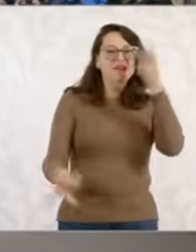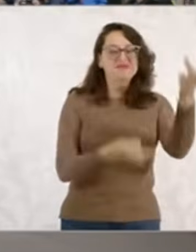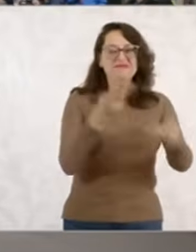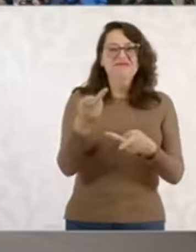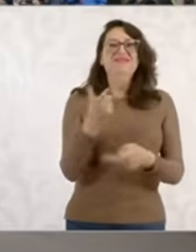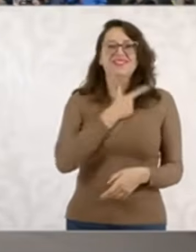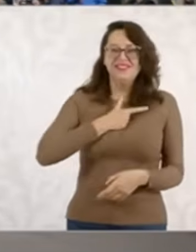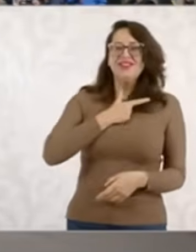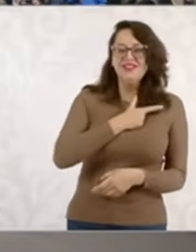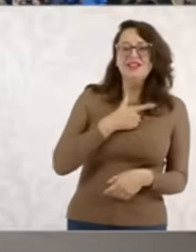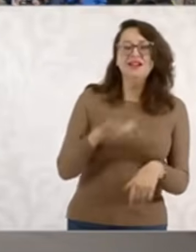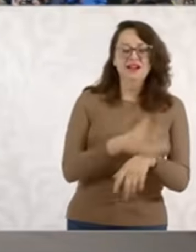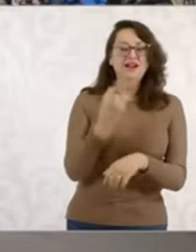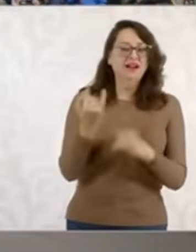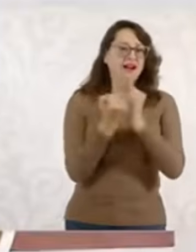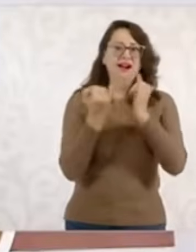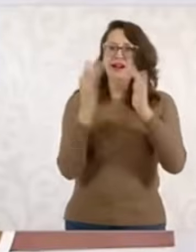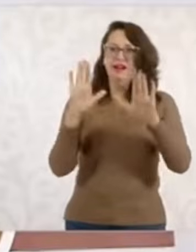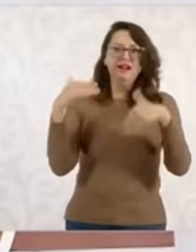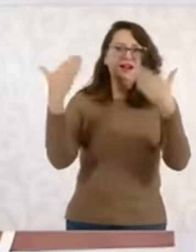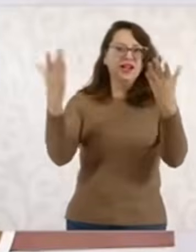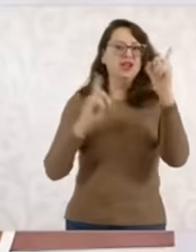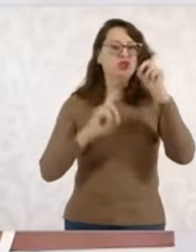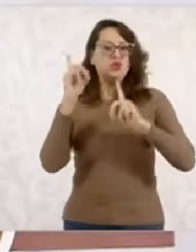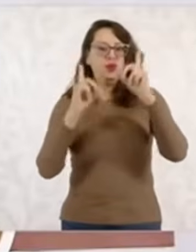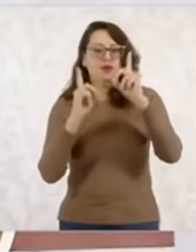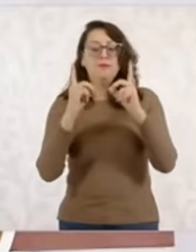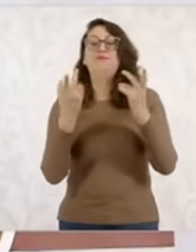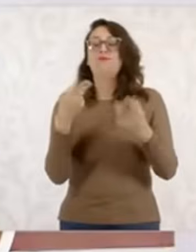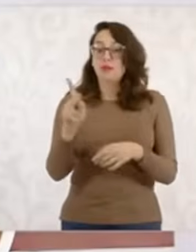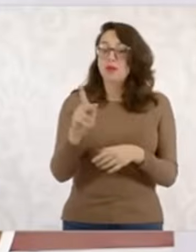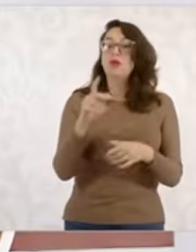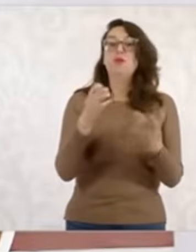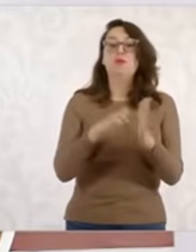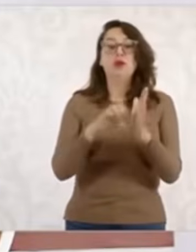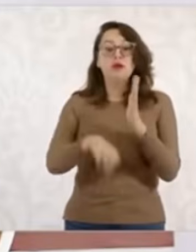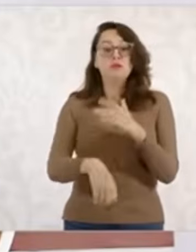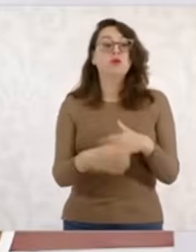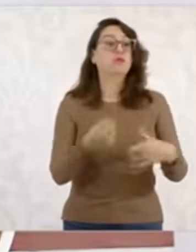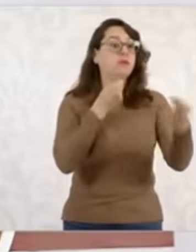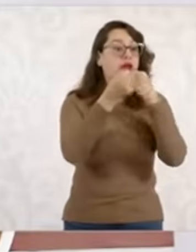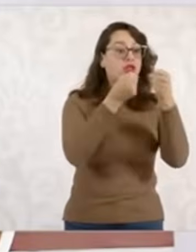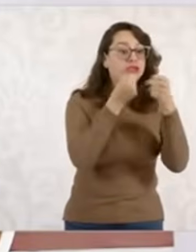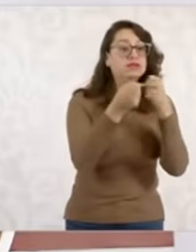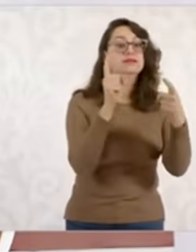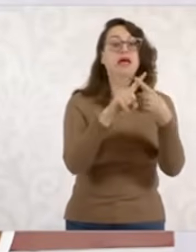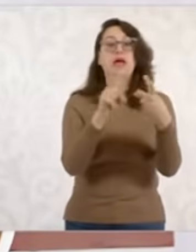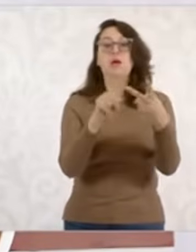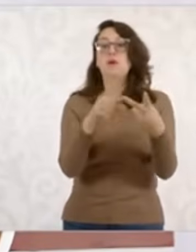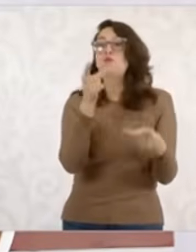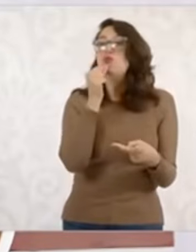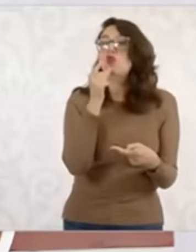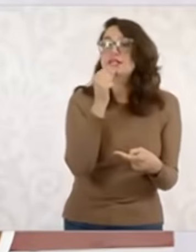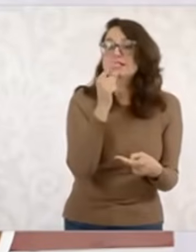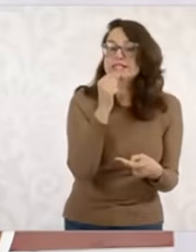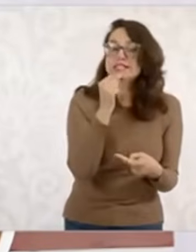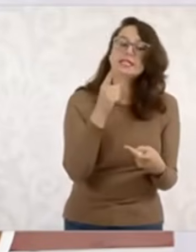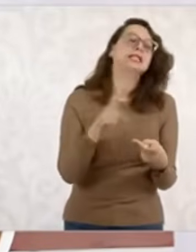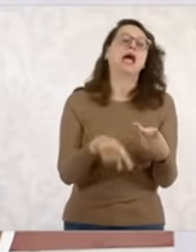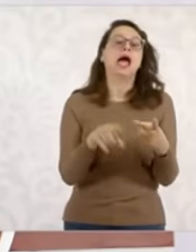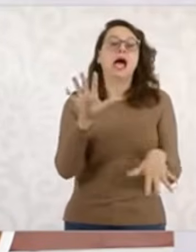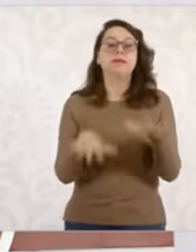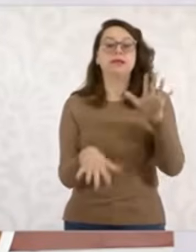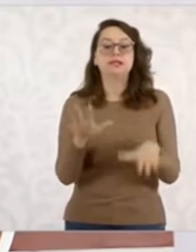visto distintas posibilidades para periodistas, para policías, que es otro universo importante que no